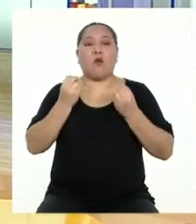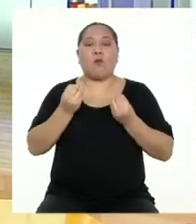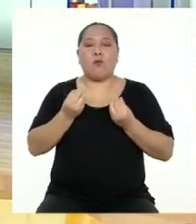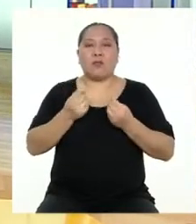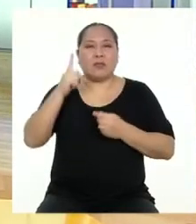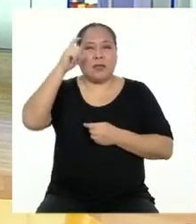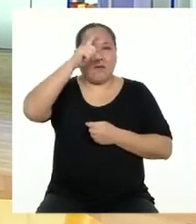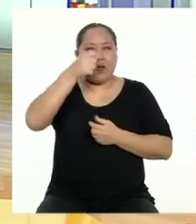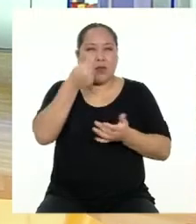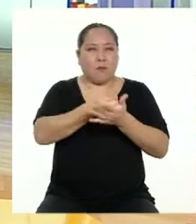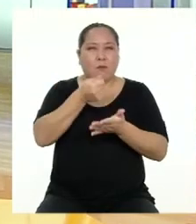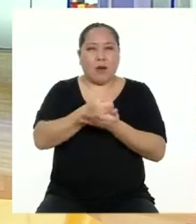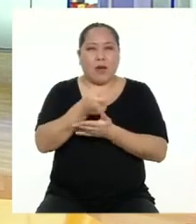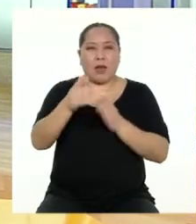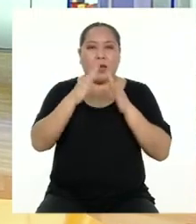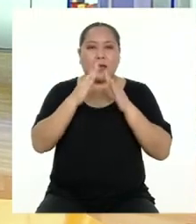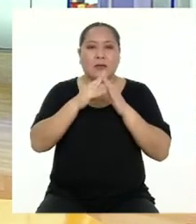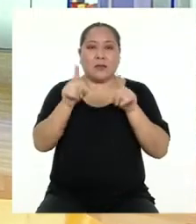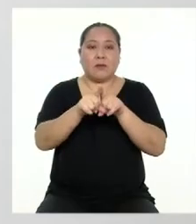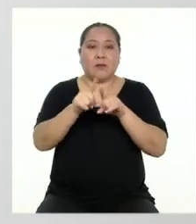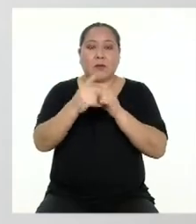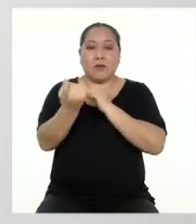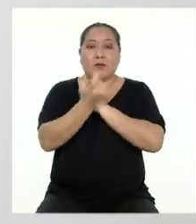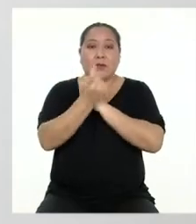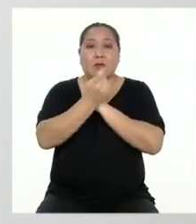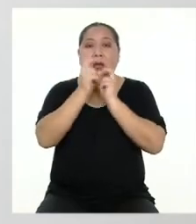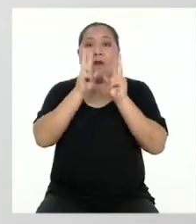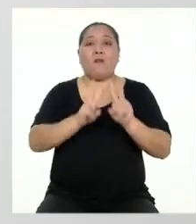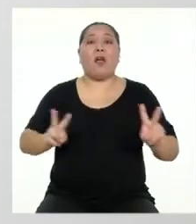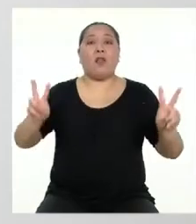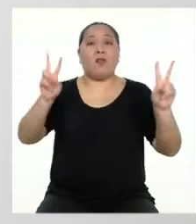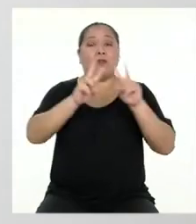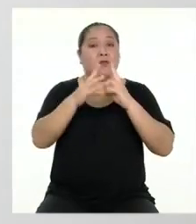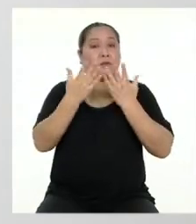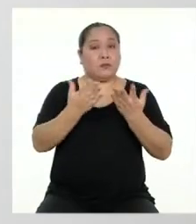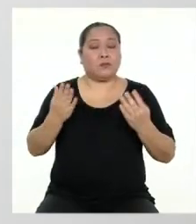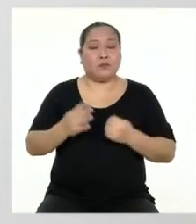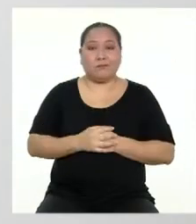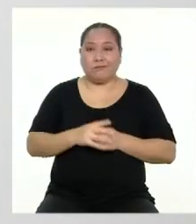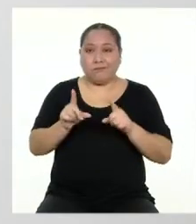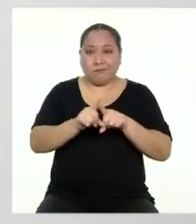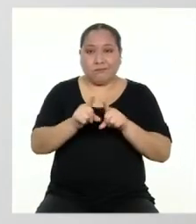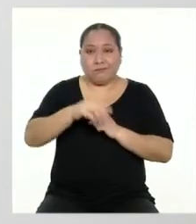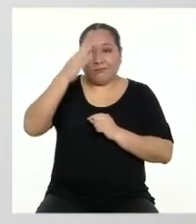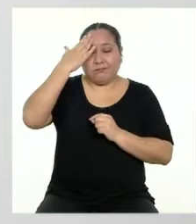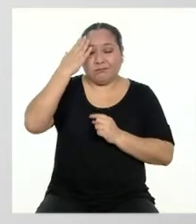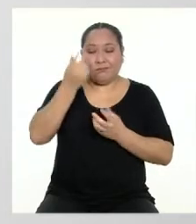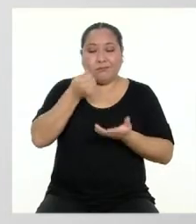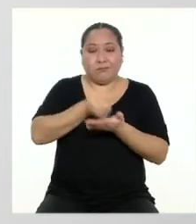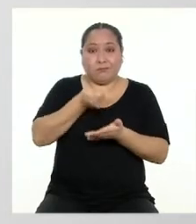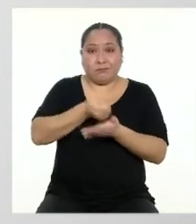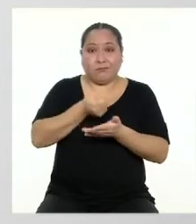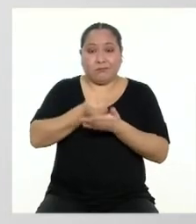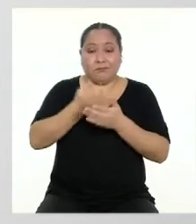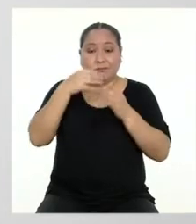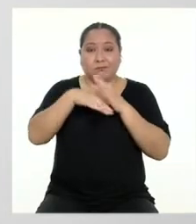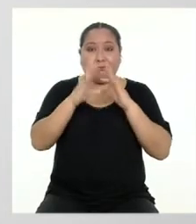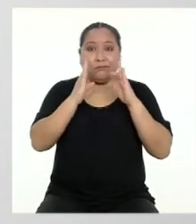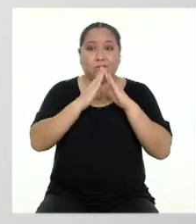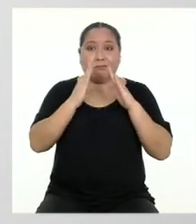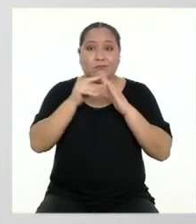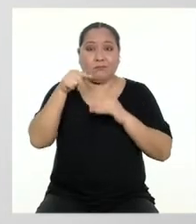hogar también nos enseña el valor de las cosas. Así es, y a tomar conciencia que los gastos del hogar deben estar orientados